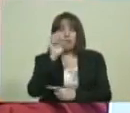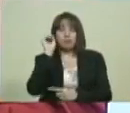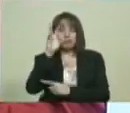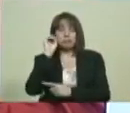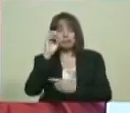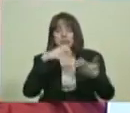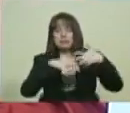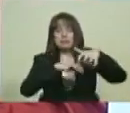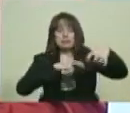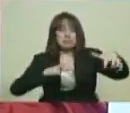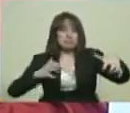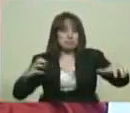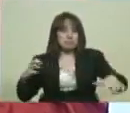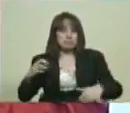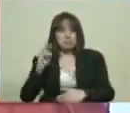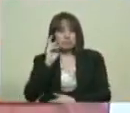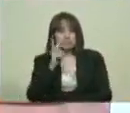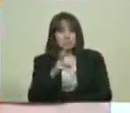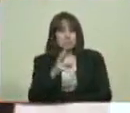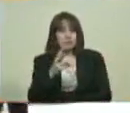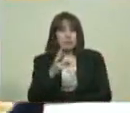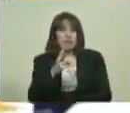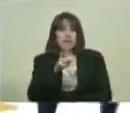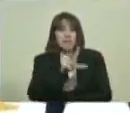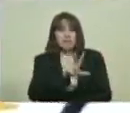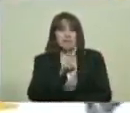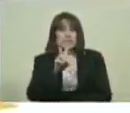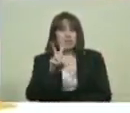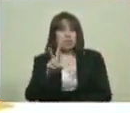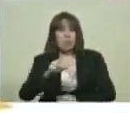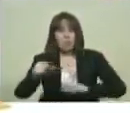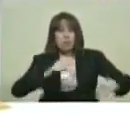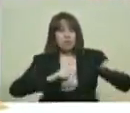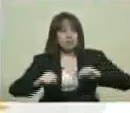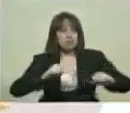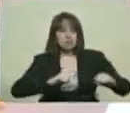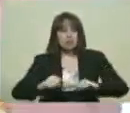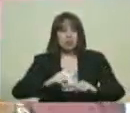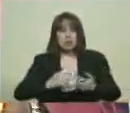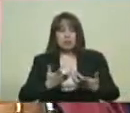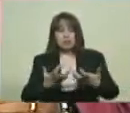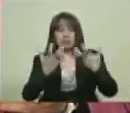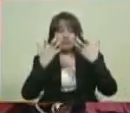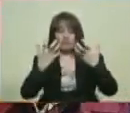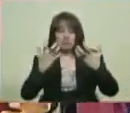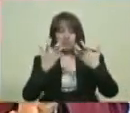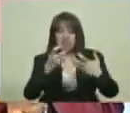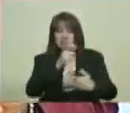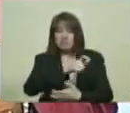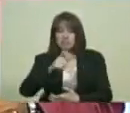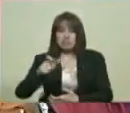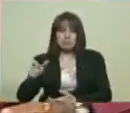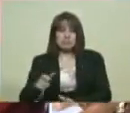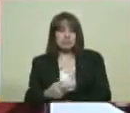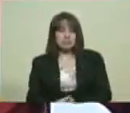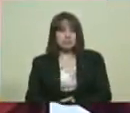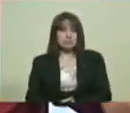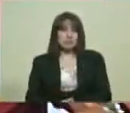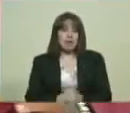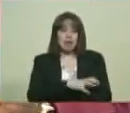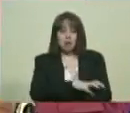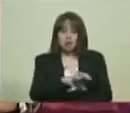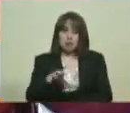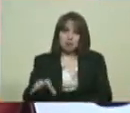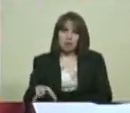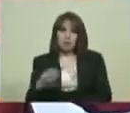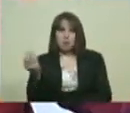masa. Quiere decir que hicimos 32 movilizaciones masivas en los estados. Además